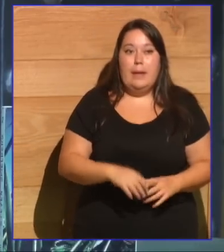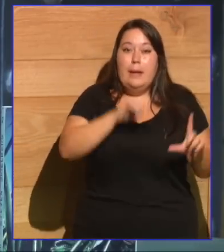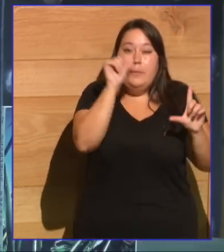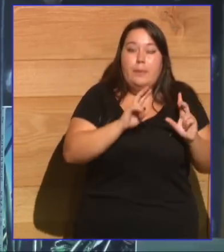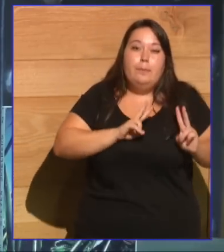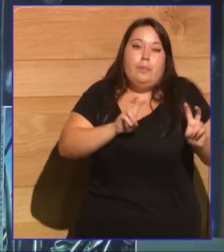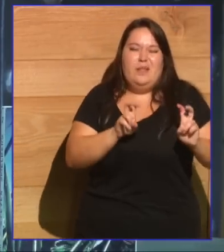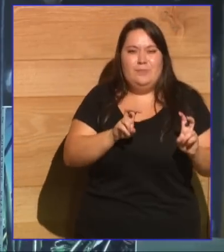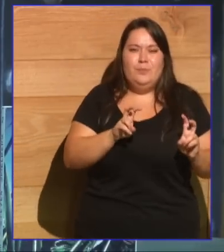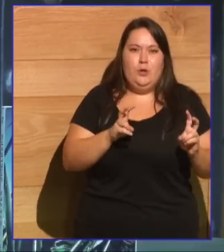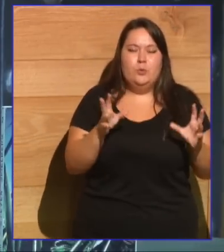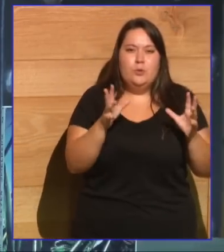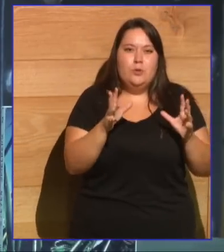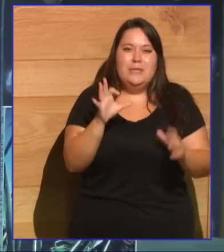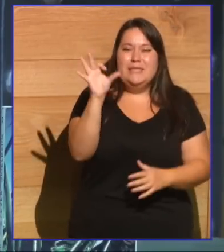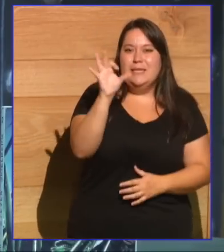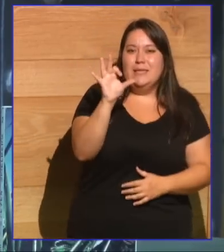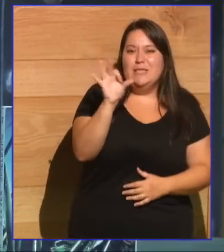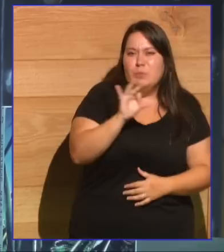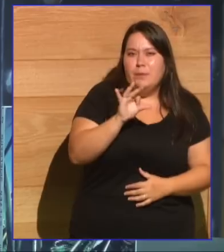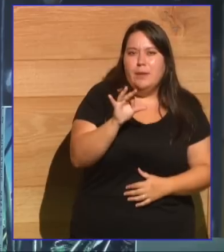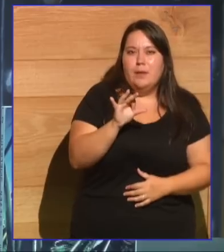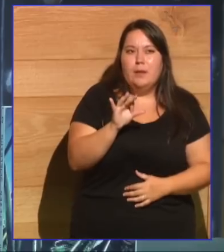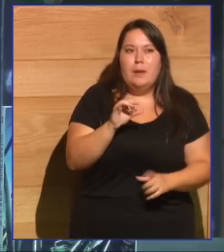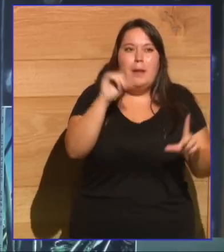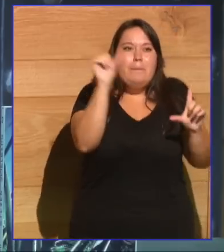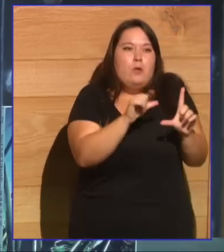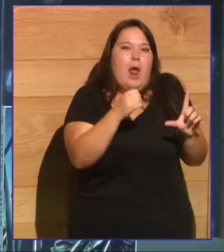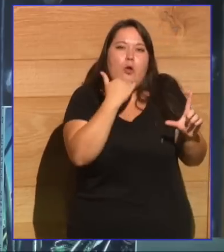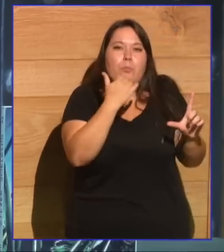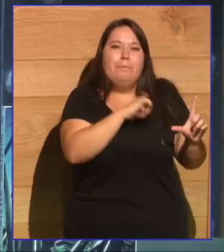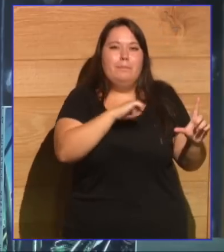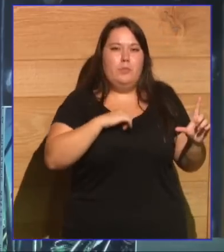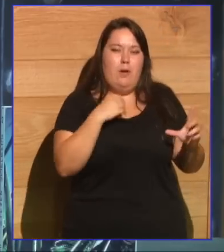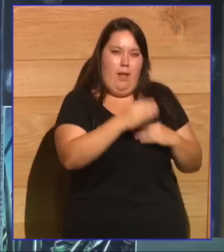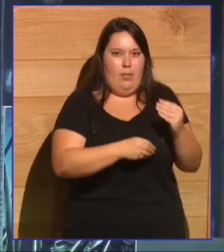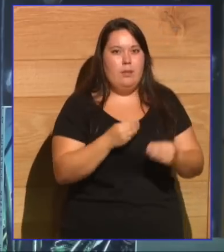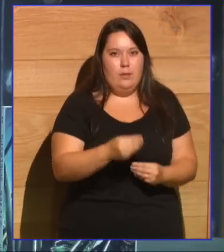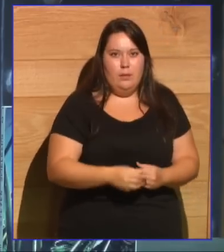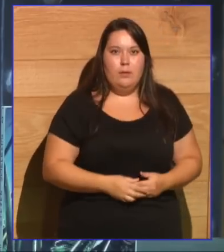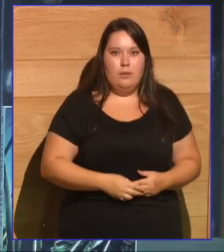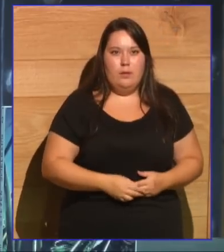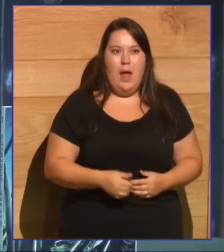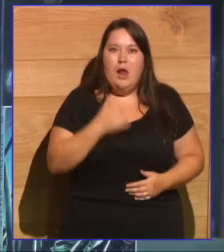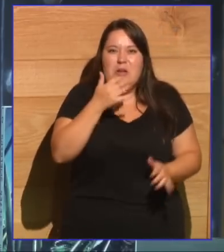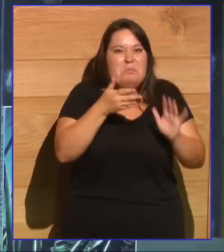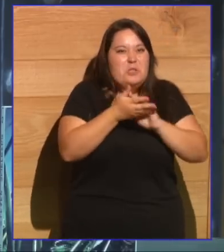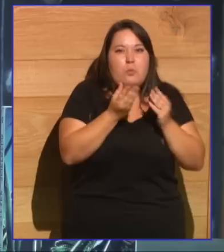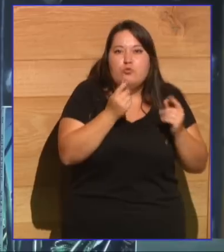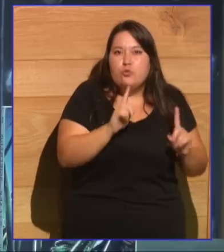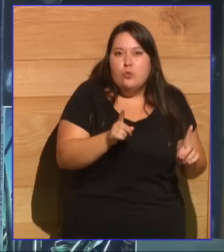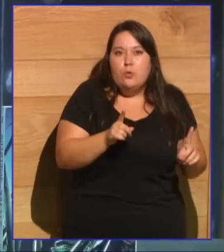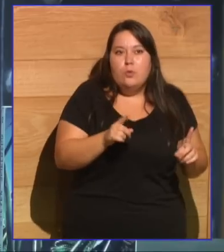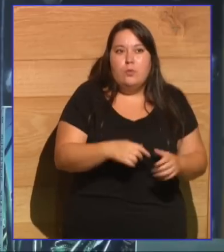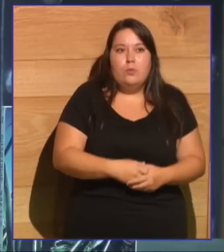aparte del deseo de spielberg de hacer película más personal que es una expresión que no significa demasiado de que cualquier cantante